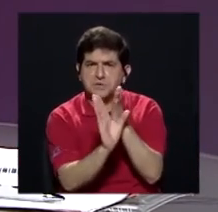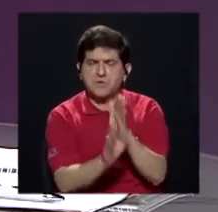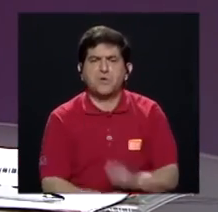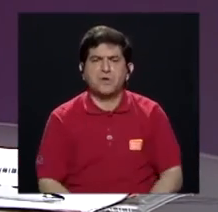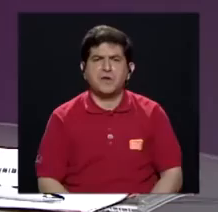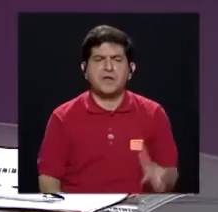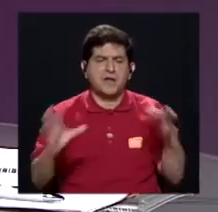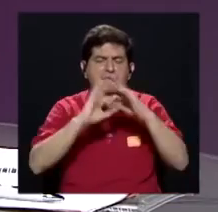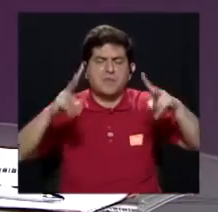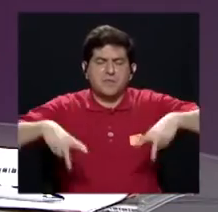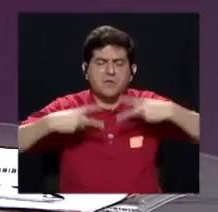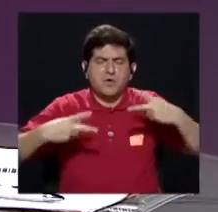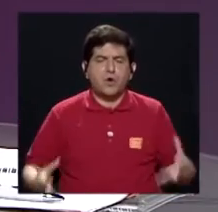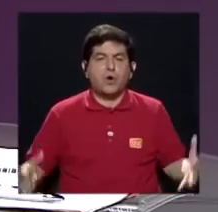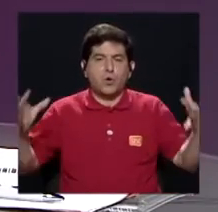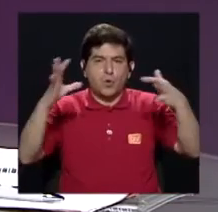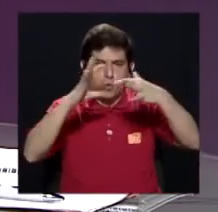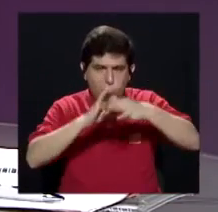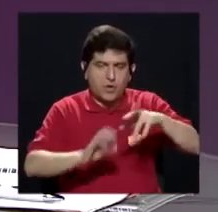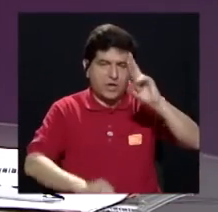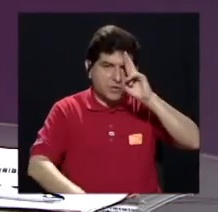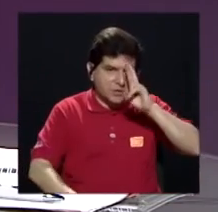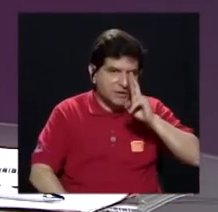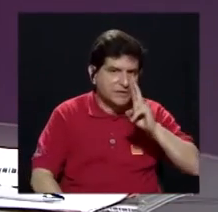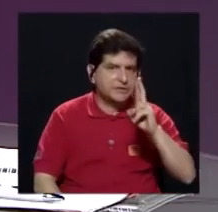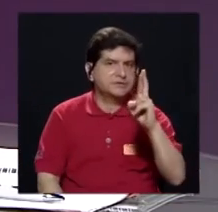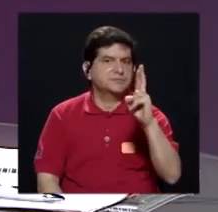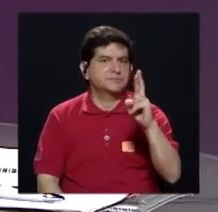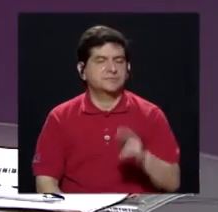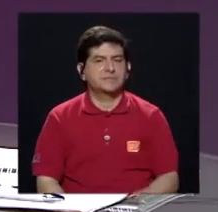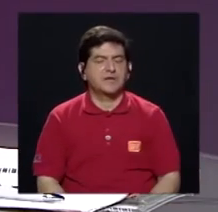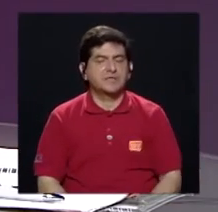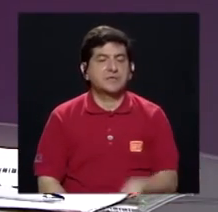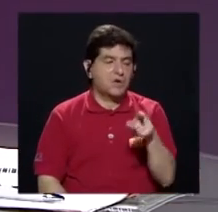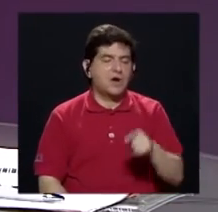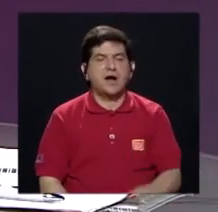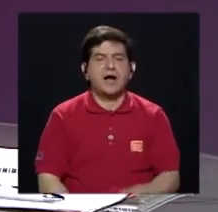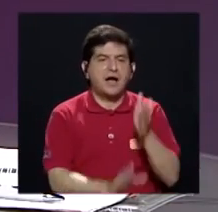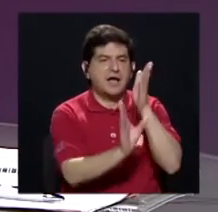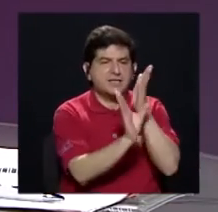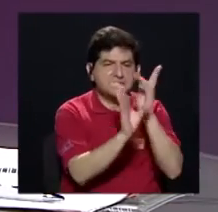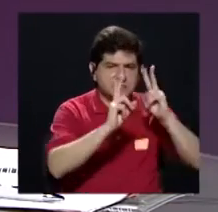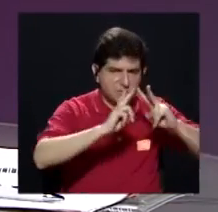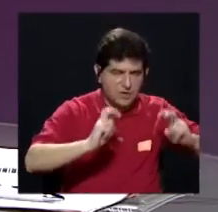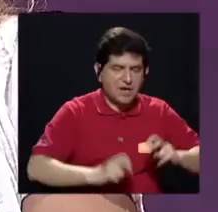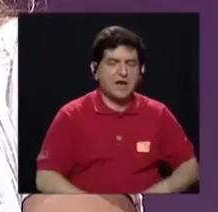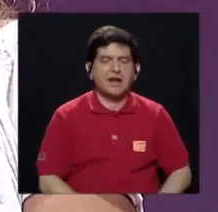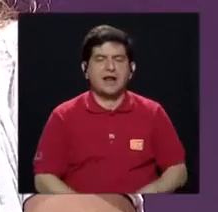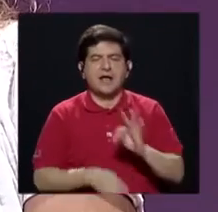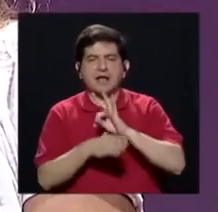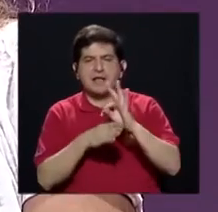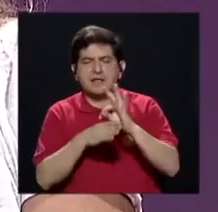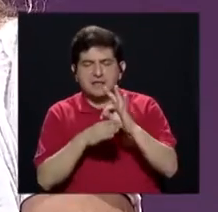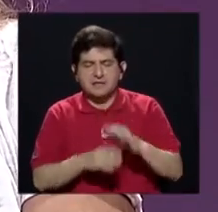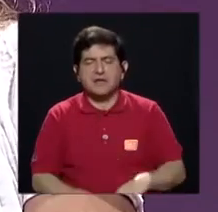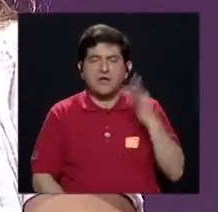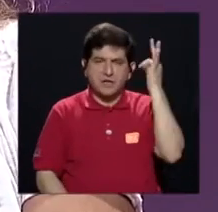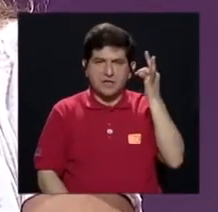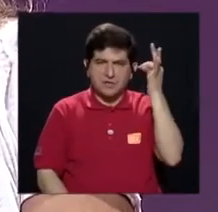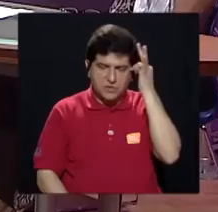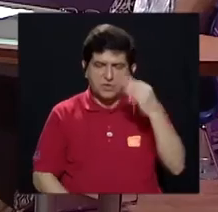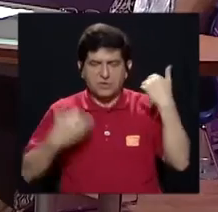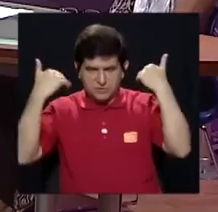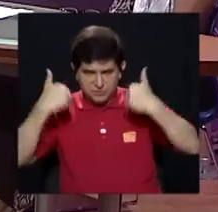transpersonal integra, reconoce el psicoanálisis, las distintas terapias humanistas,